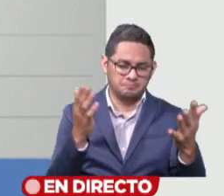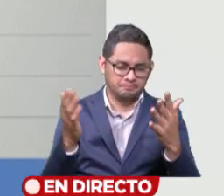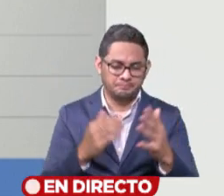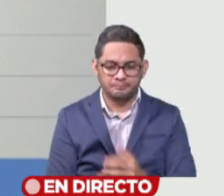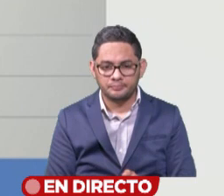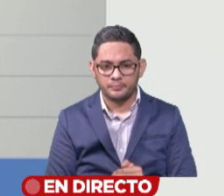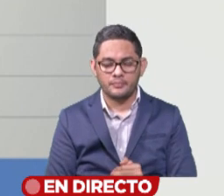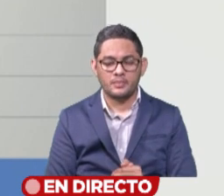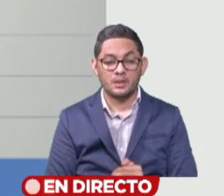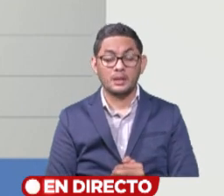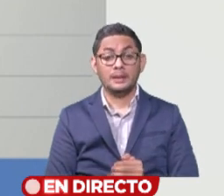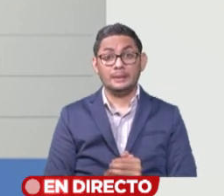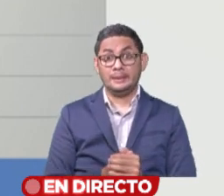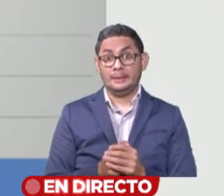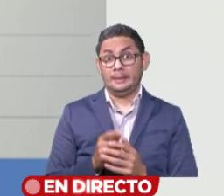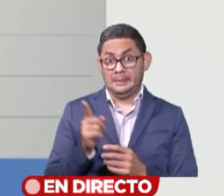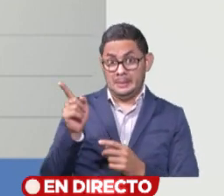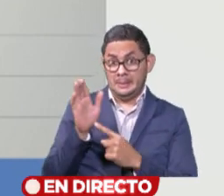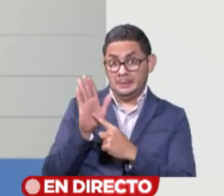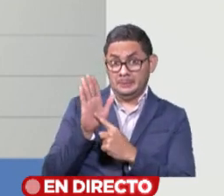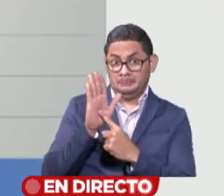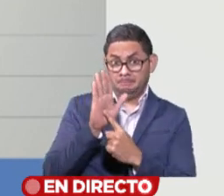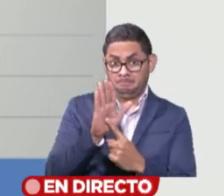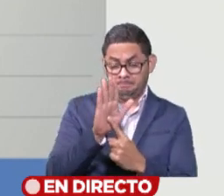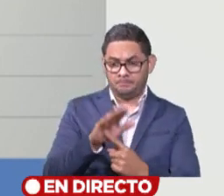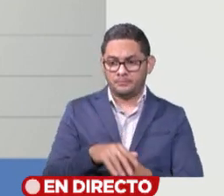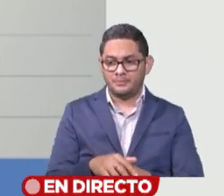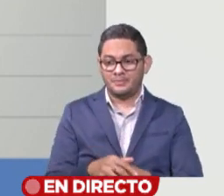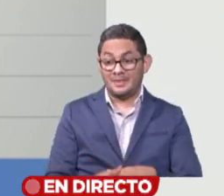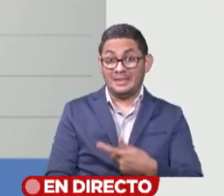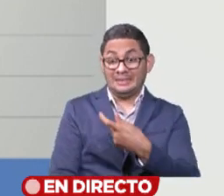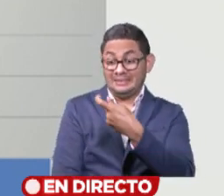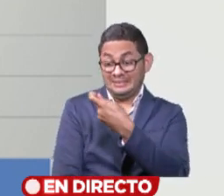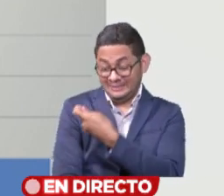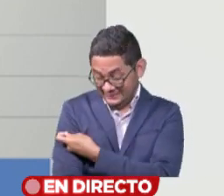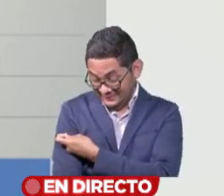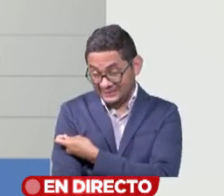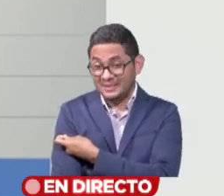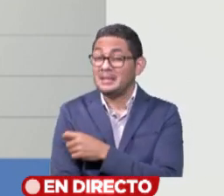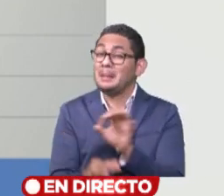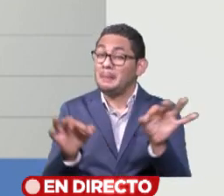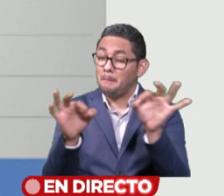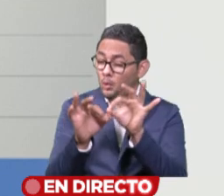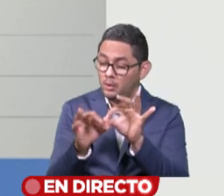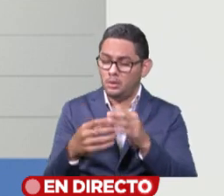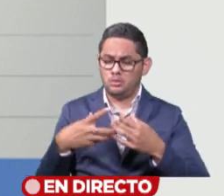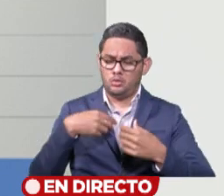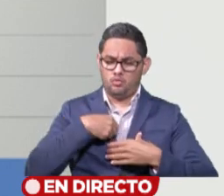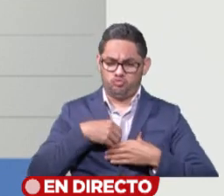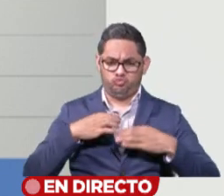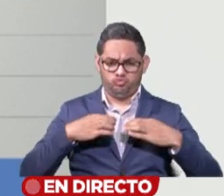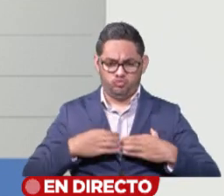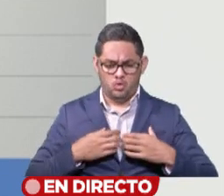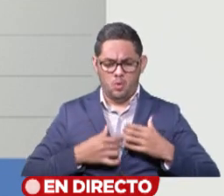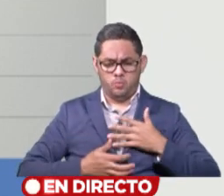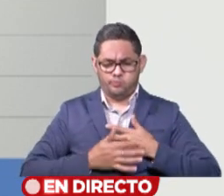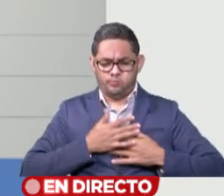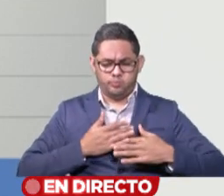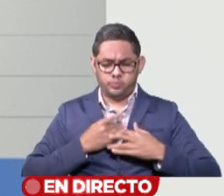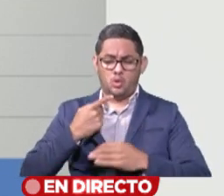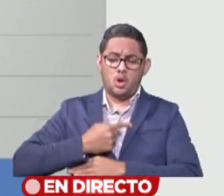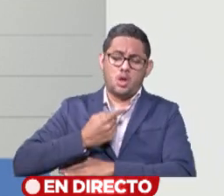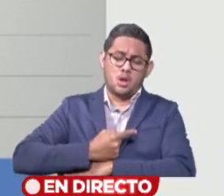consideración lo que hemos mencionado de la protección de la vacuna, que requiere un mínimo de 14 días para ofrecer protección, es que la mayoría de las